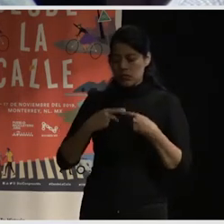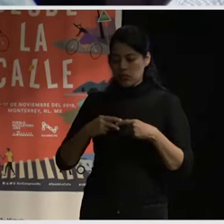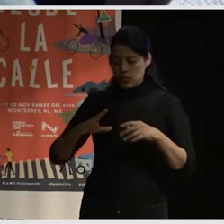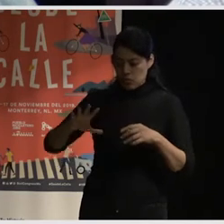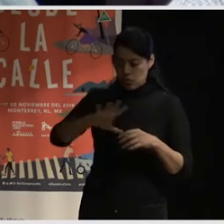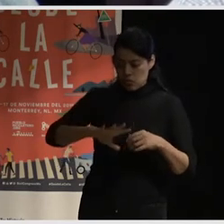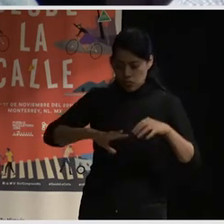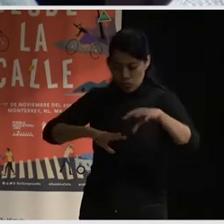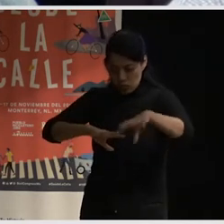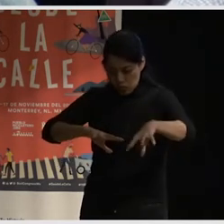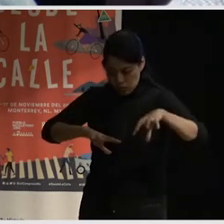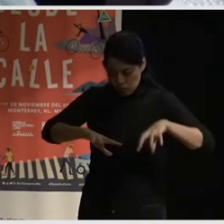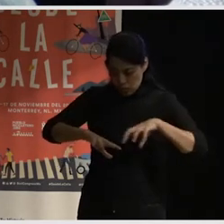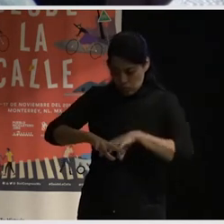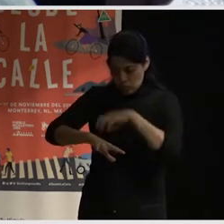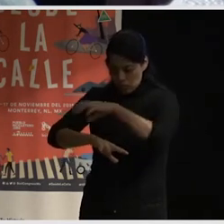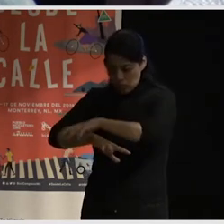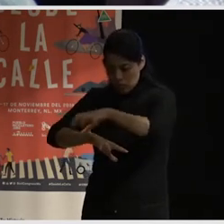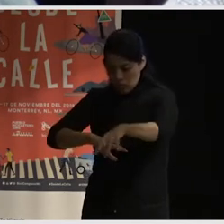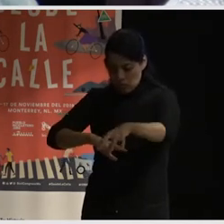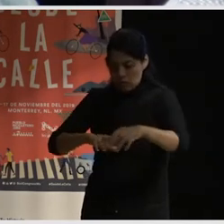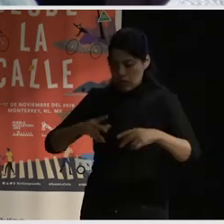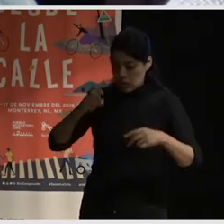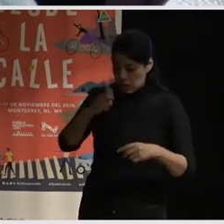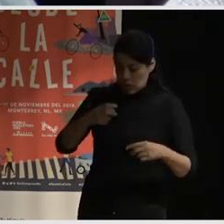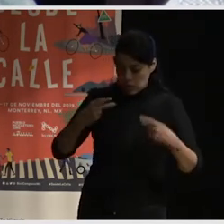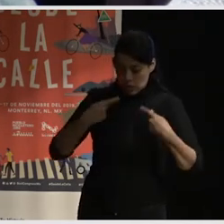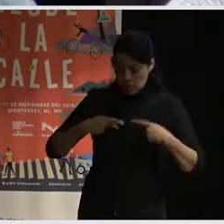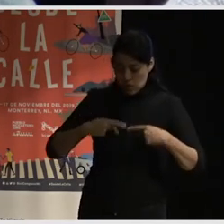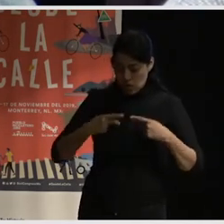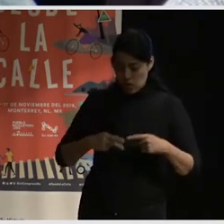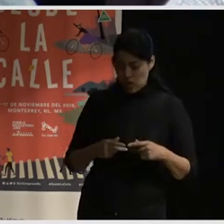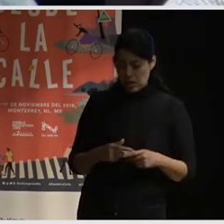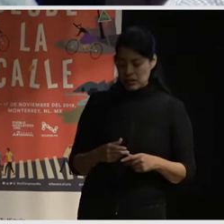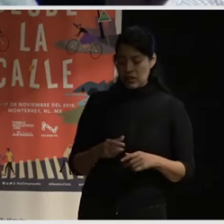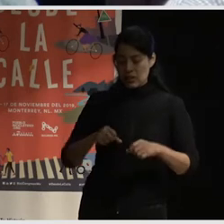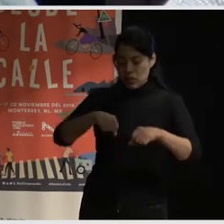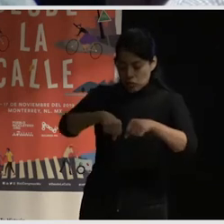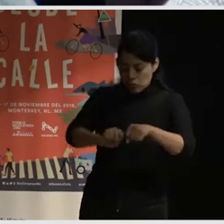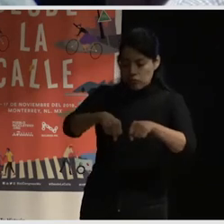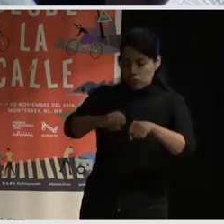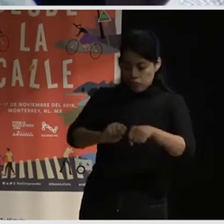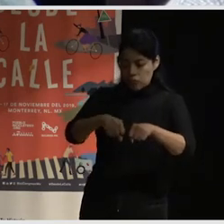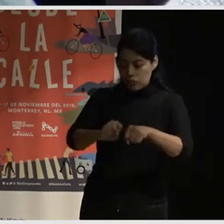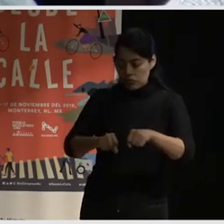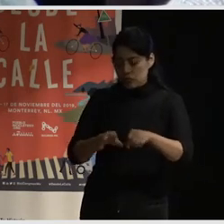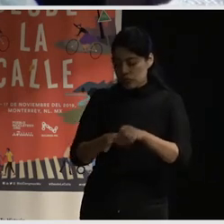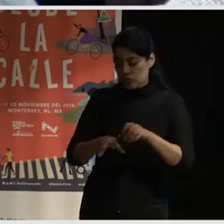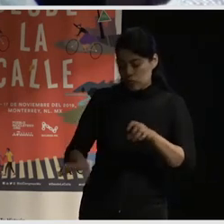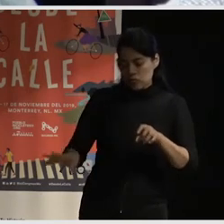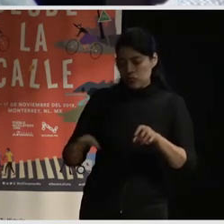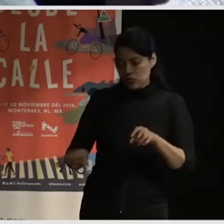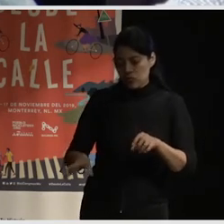periferias de la ciudad que tiene en mototaxis que por el alto índice de inseguridad de las zonas la gente tiene que moverse